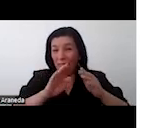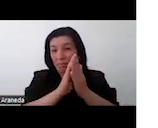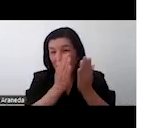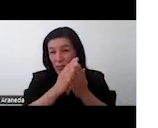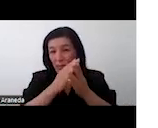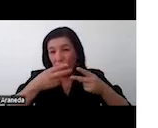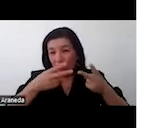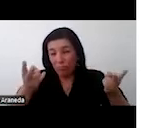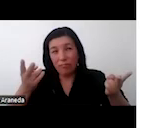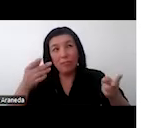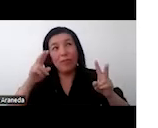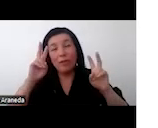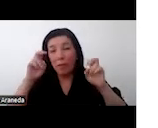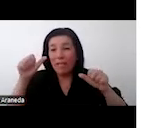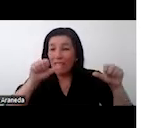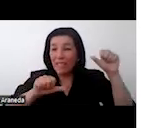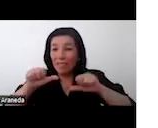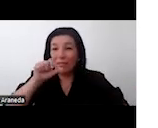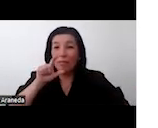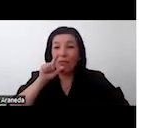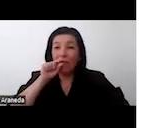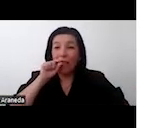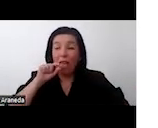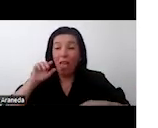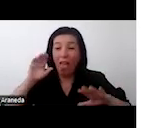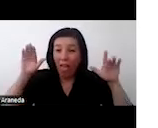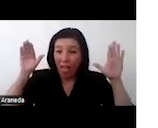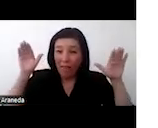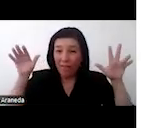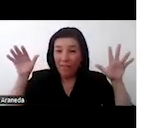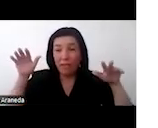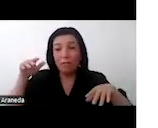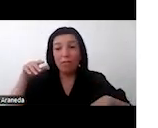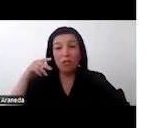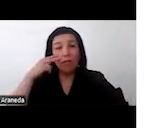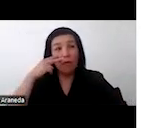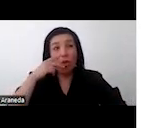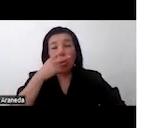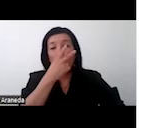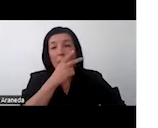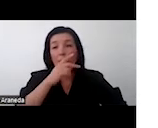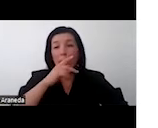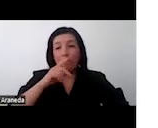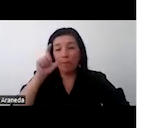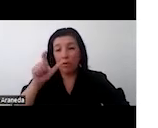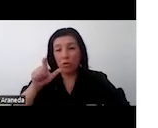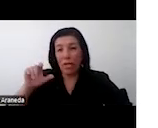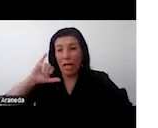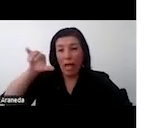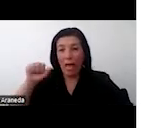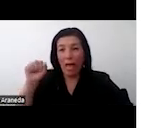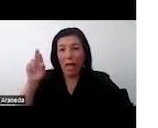de tipo científico de aves, que por lo menos ahí tuvimos dos referencias, que de Álvaro Jaramillo y una publicación de